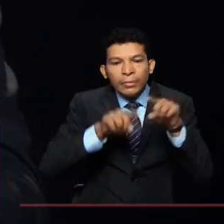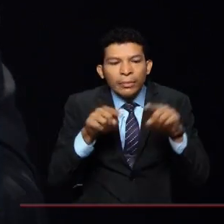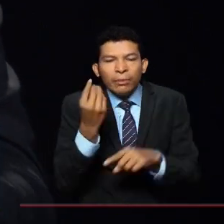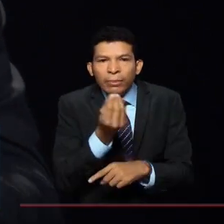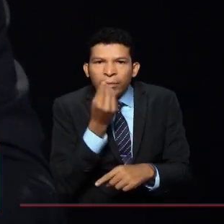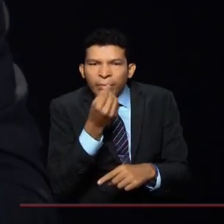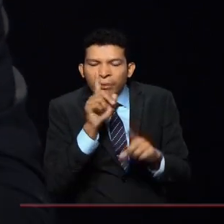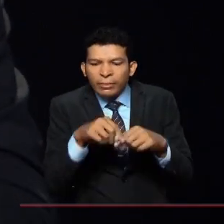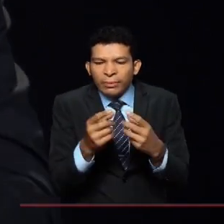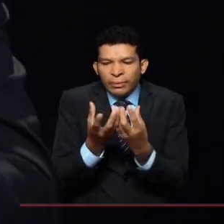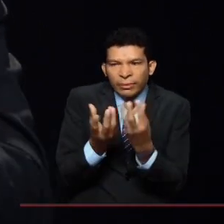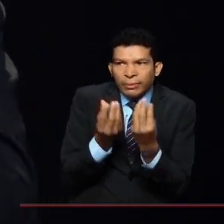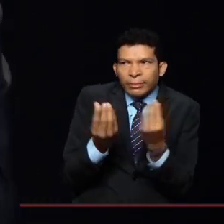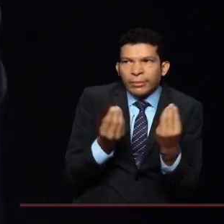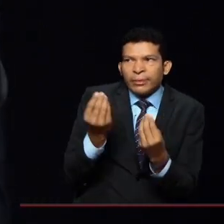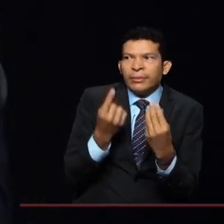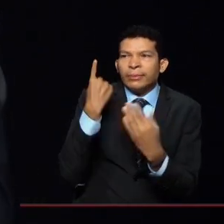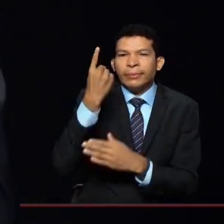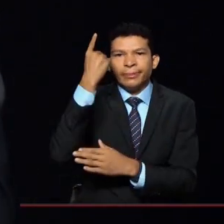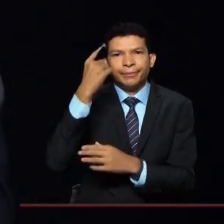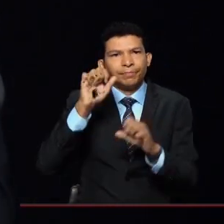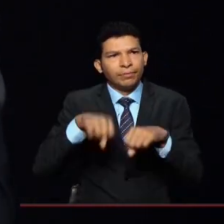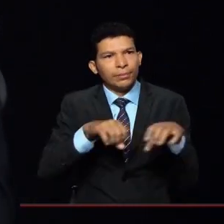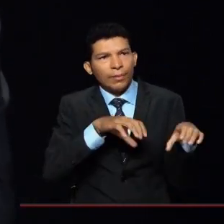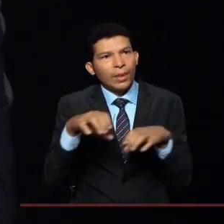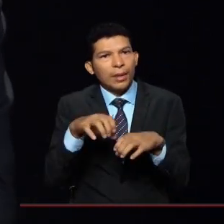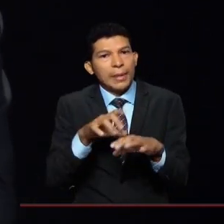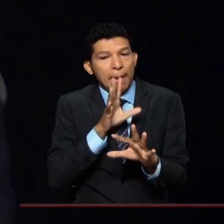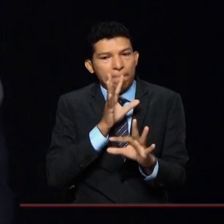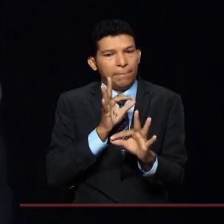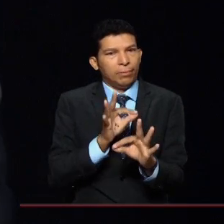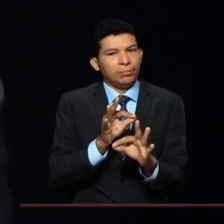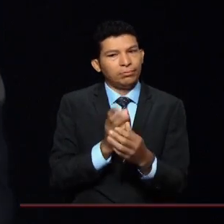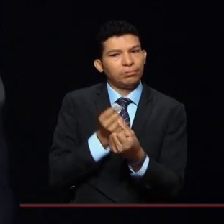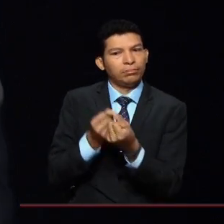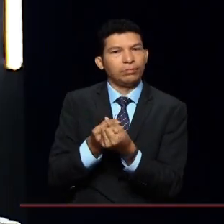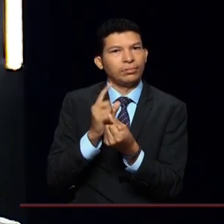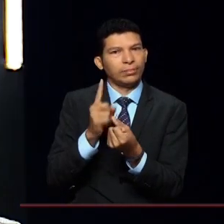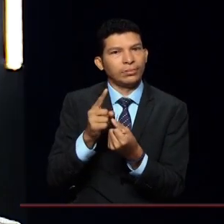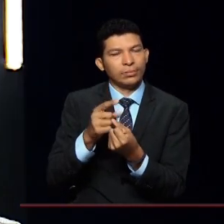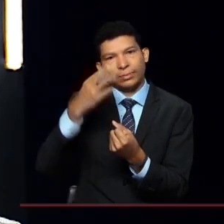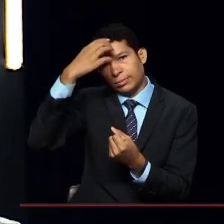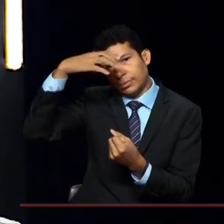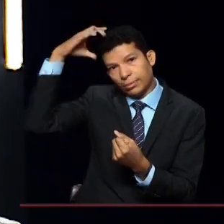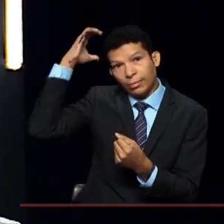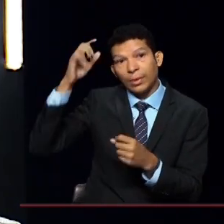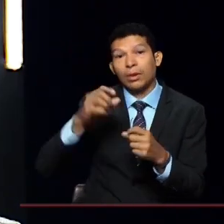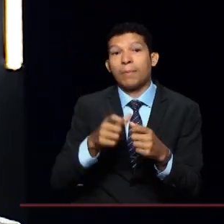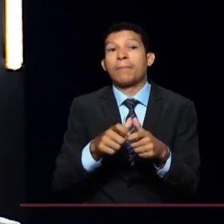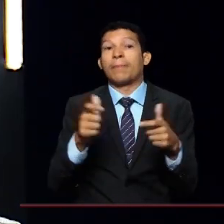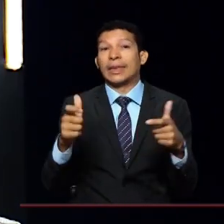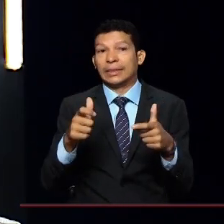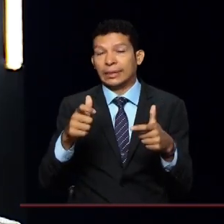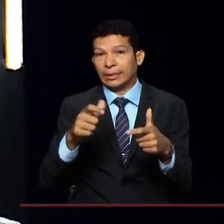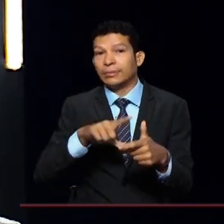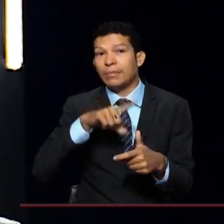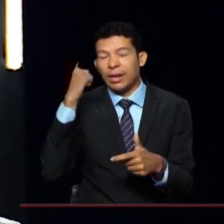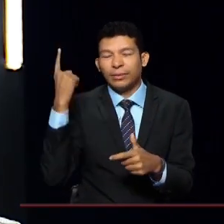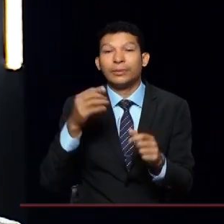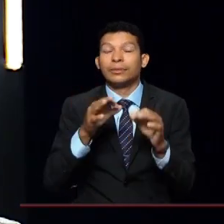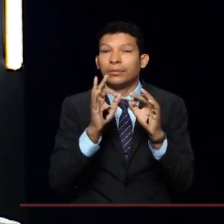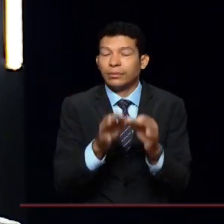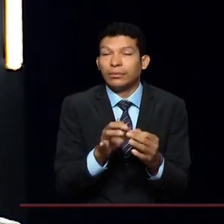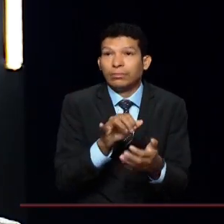concejales y grupos políticos se fueron moviendo de forma silenciosa hacia donde Alejandro. Otra gente votó en blanco. El blanco también, hay que